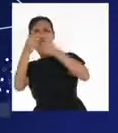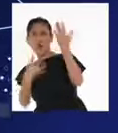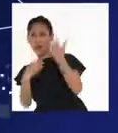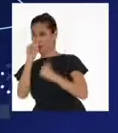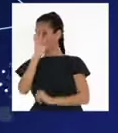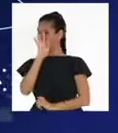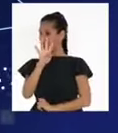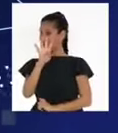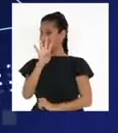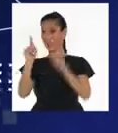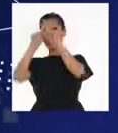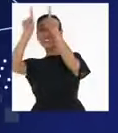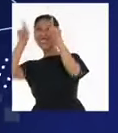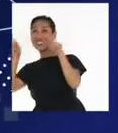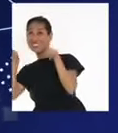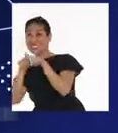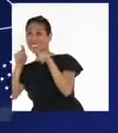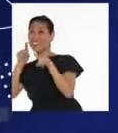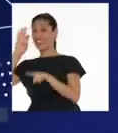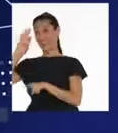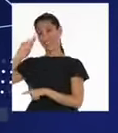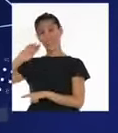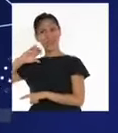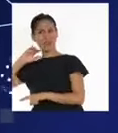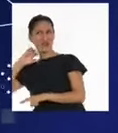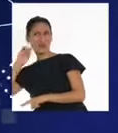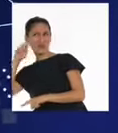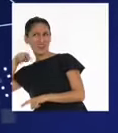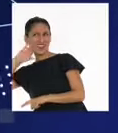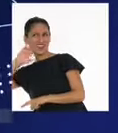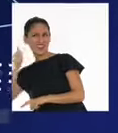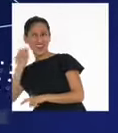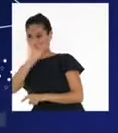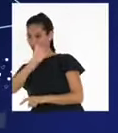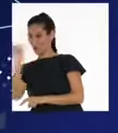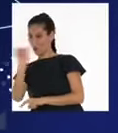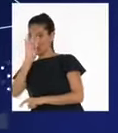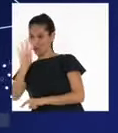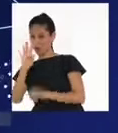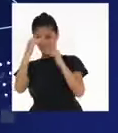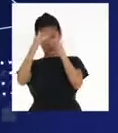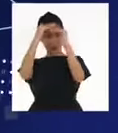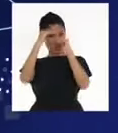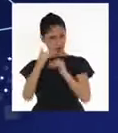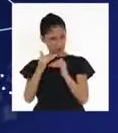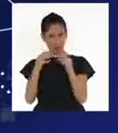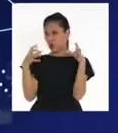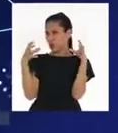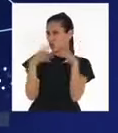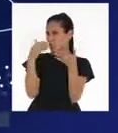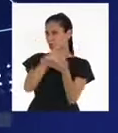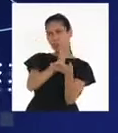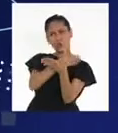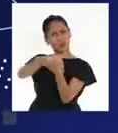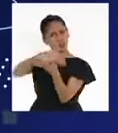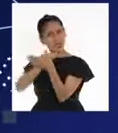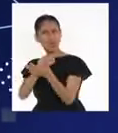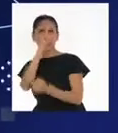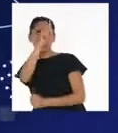es cuatro. Y la actividad cocinar juntos tiene dos palotes,